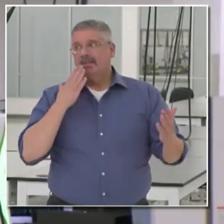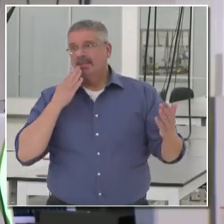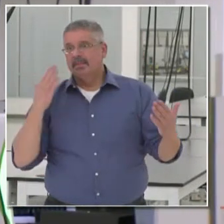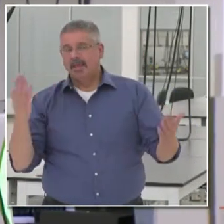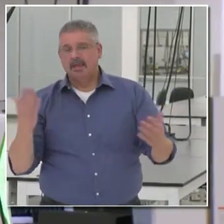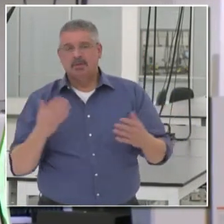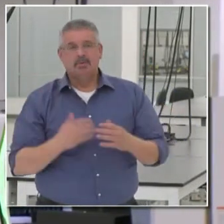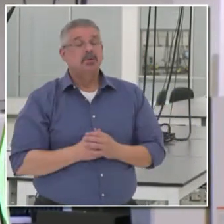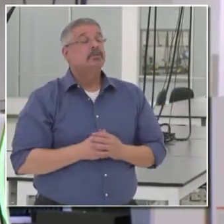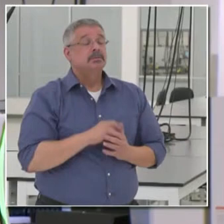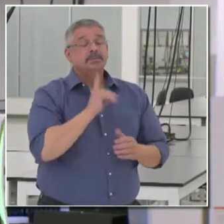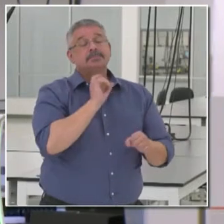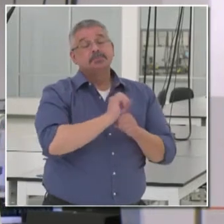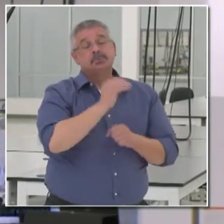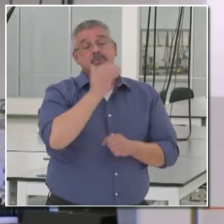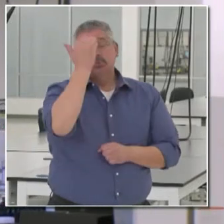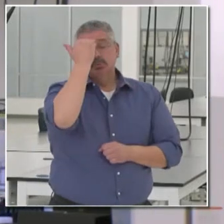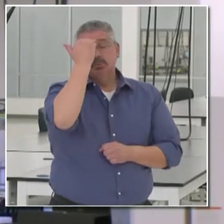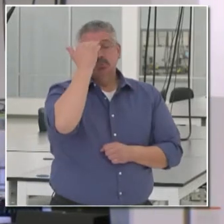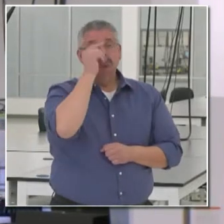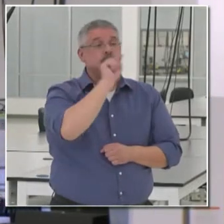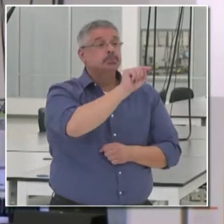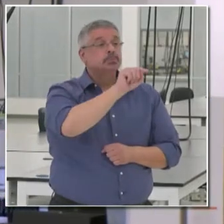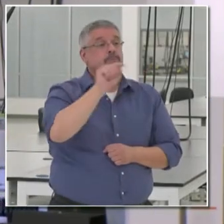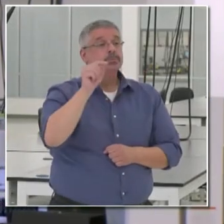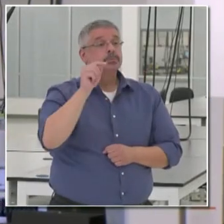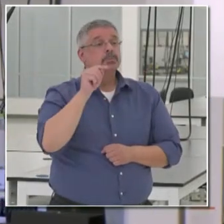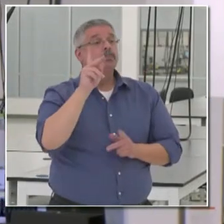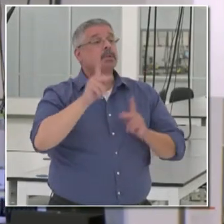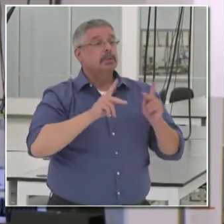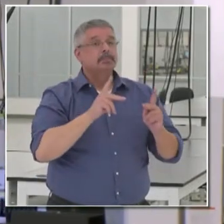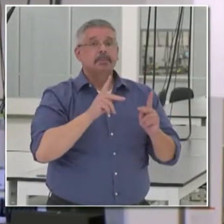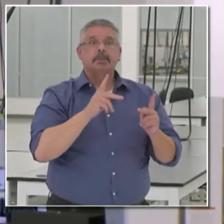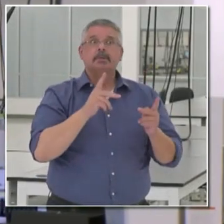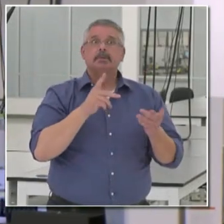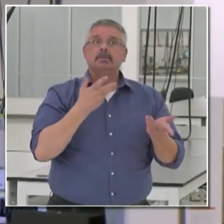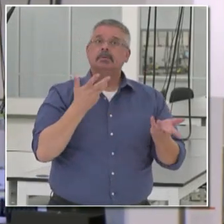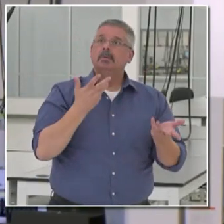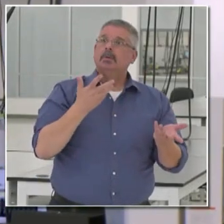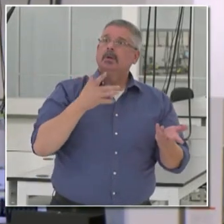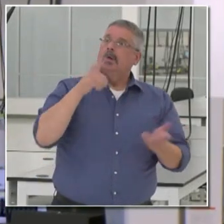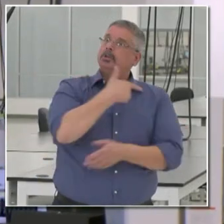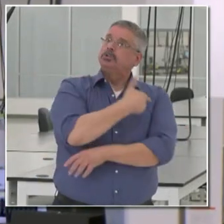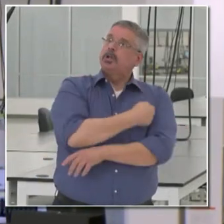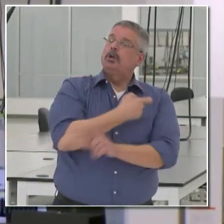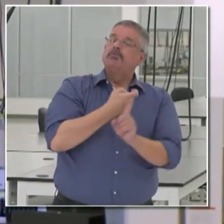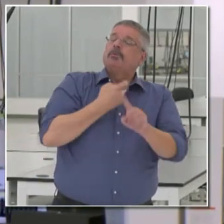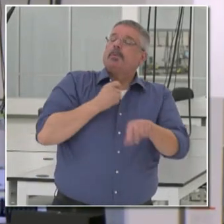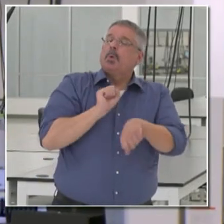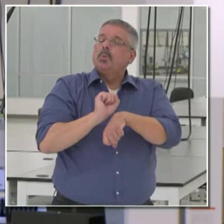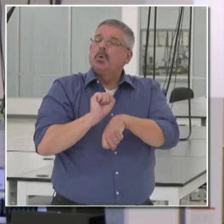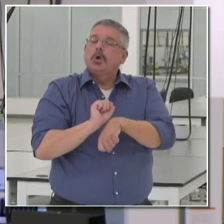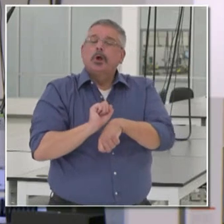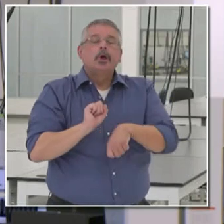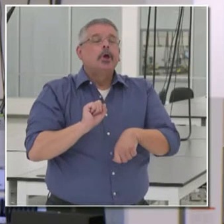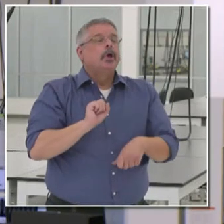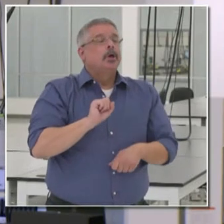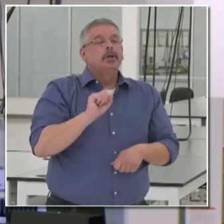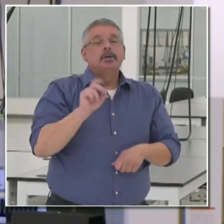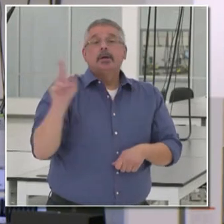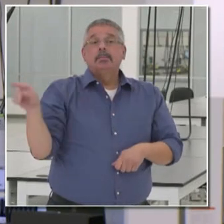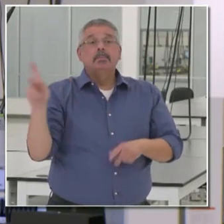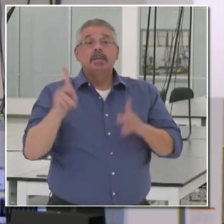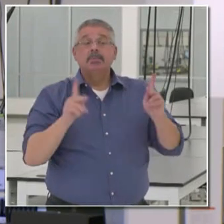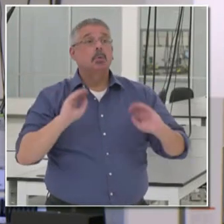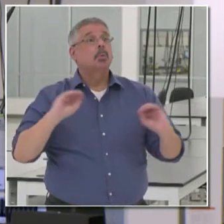gracias por esa pregunta si sabemos que el número de californianos dependen de obtener sus vacunas para el resfriado en el